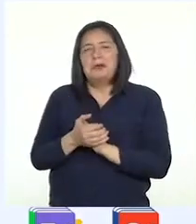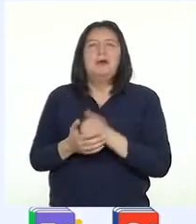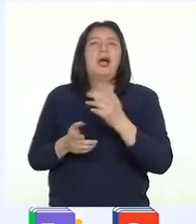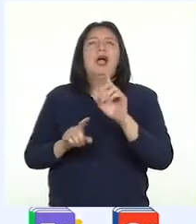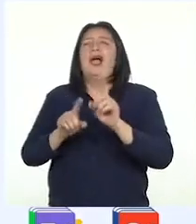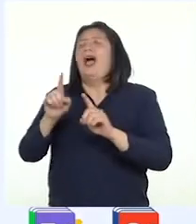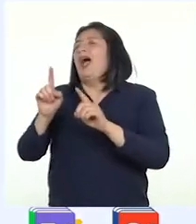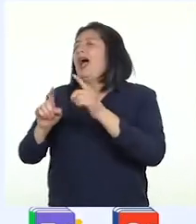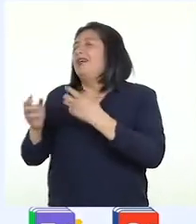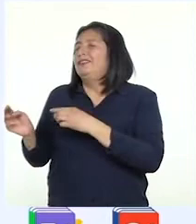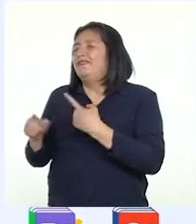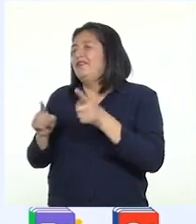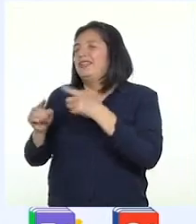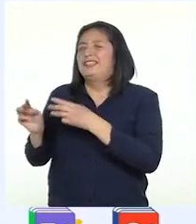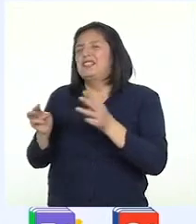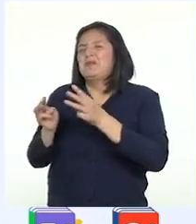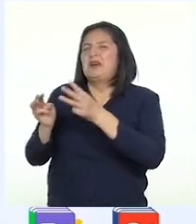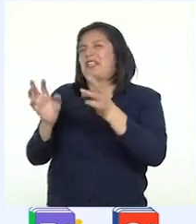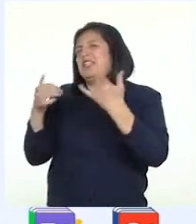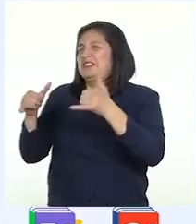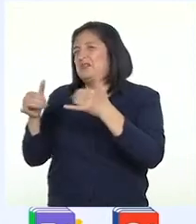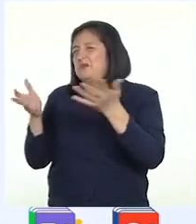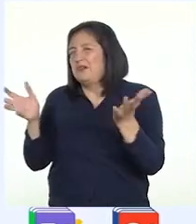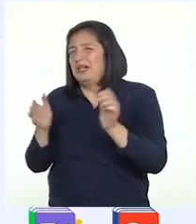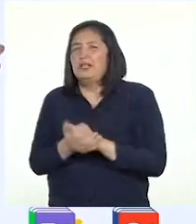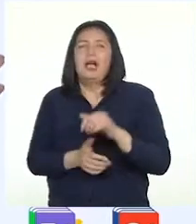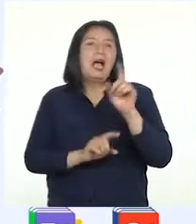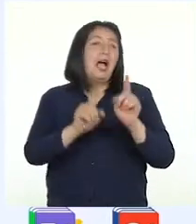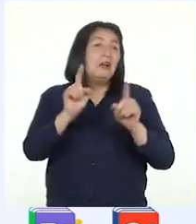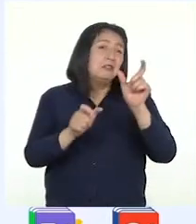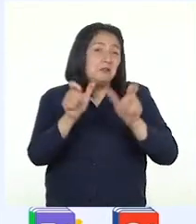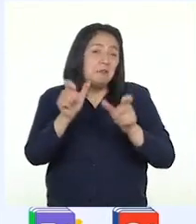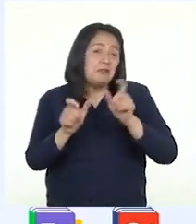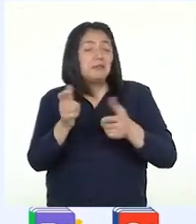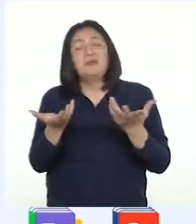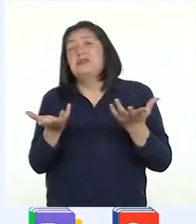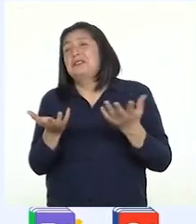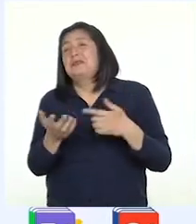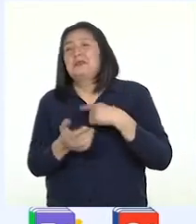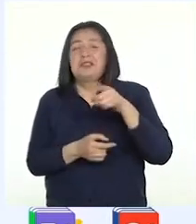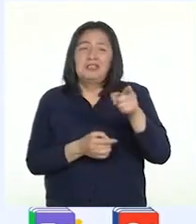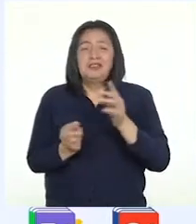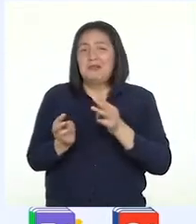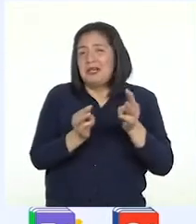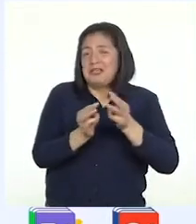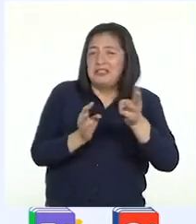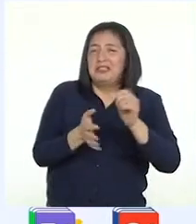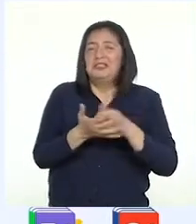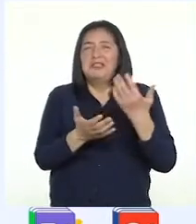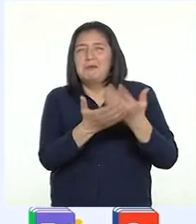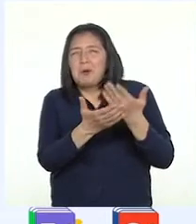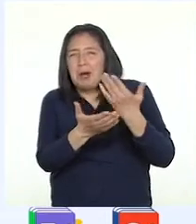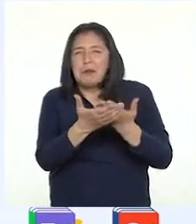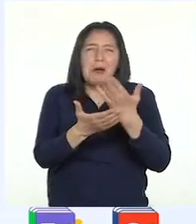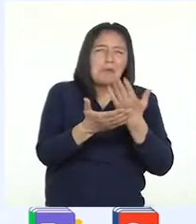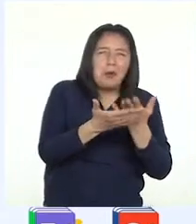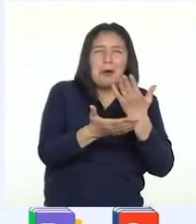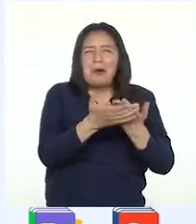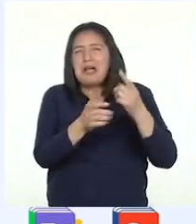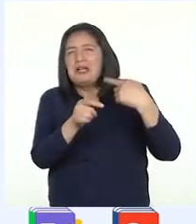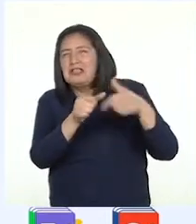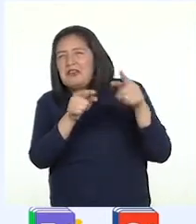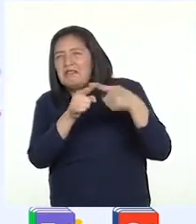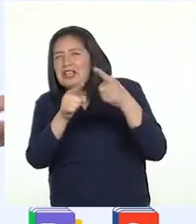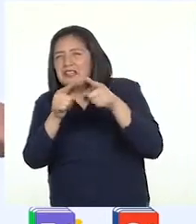hay varias formas o estilos de jugarlo. Algunas personas prefieren esta estrategia de ir probando distintos